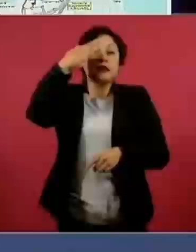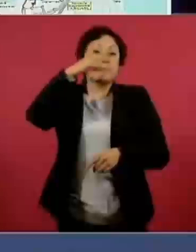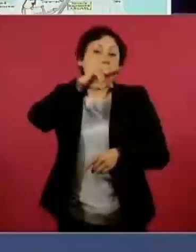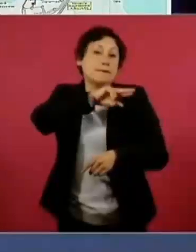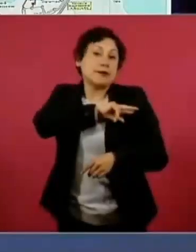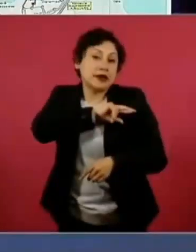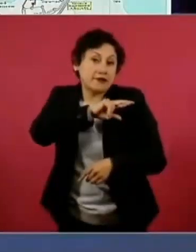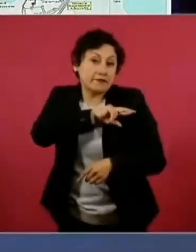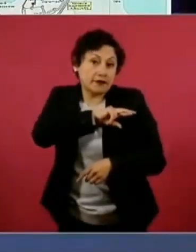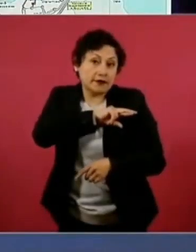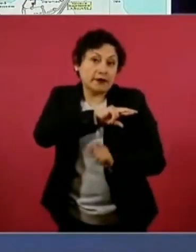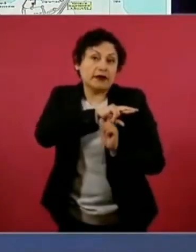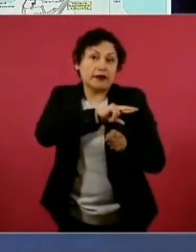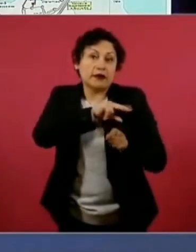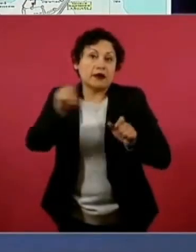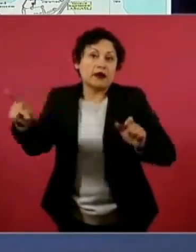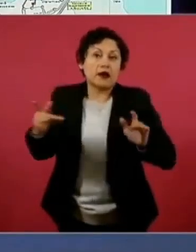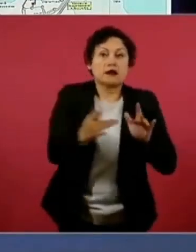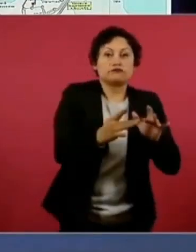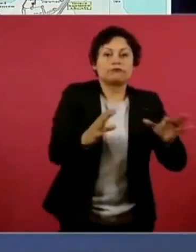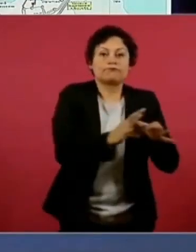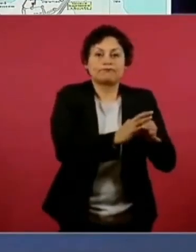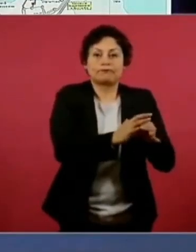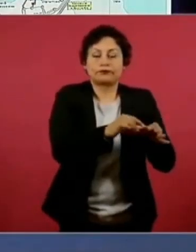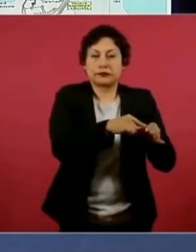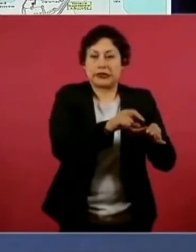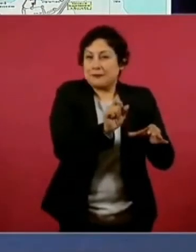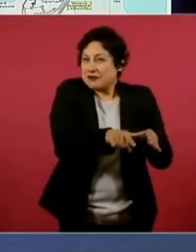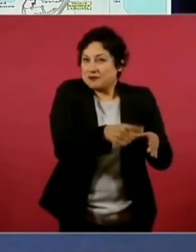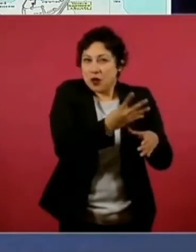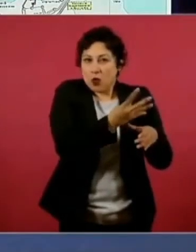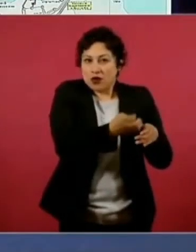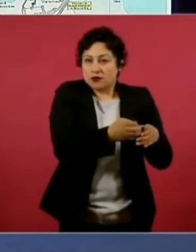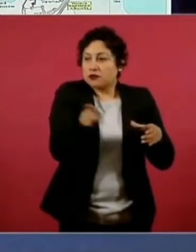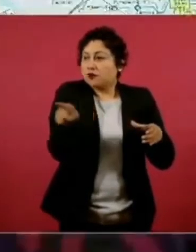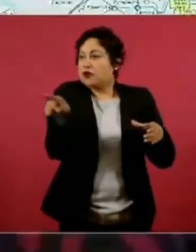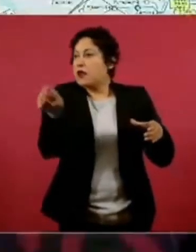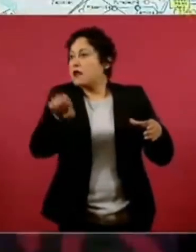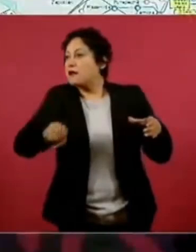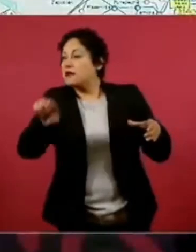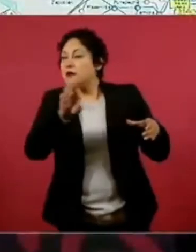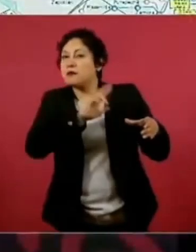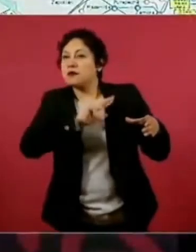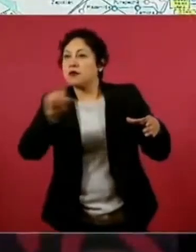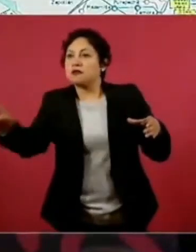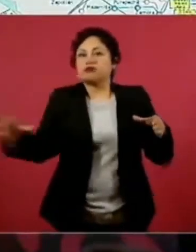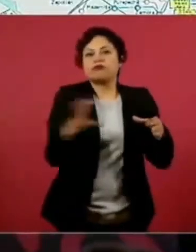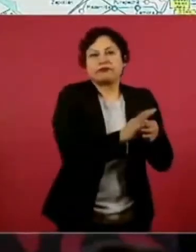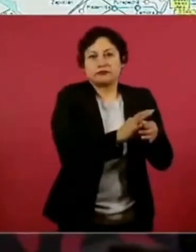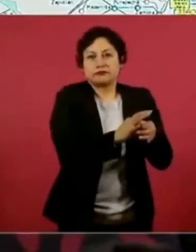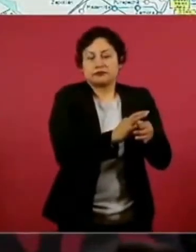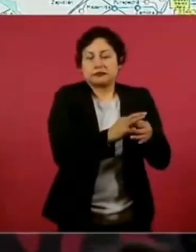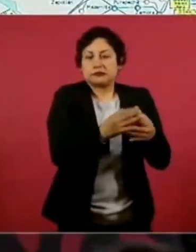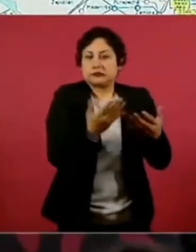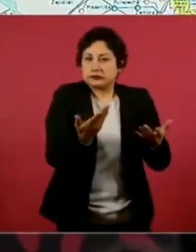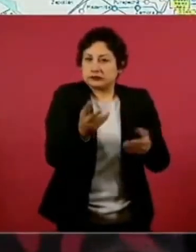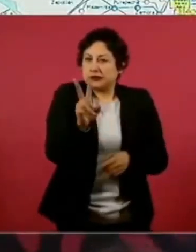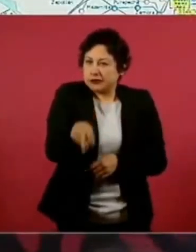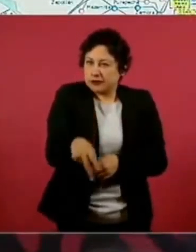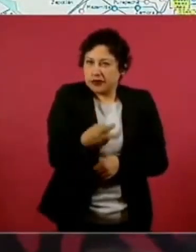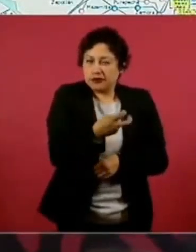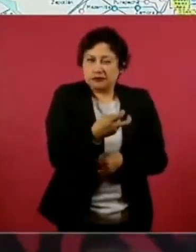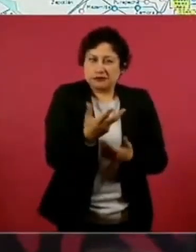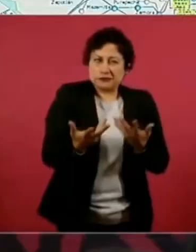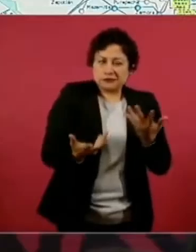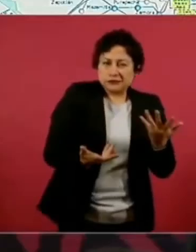nos provocaba? Como no había una planeación correcta de dónde tenía que llegar esa central, pues